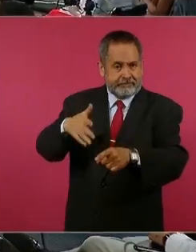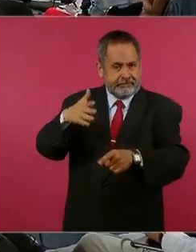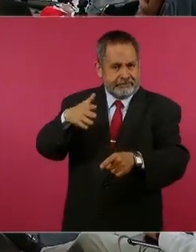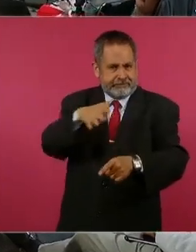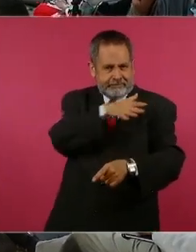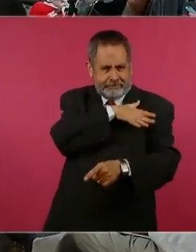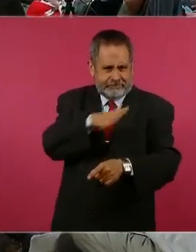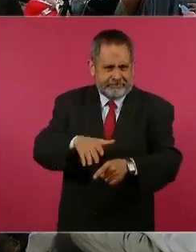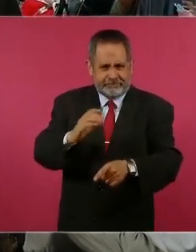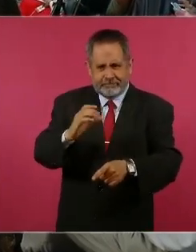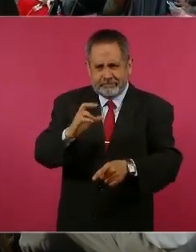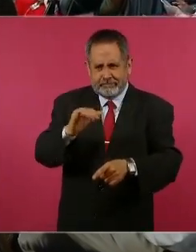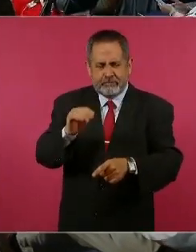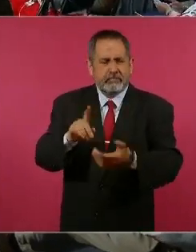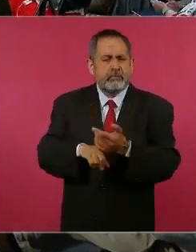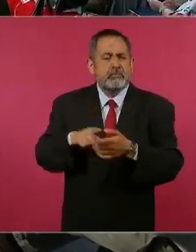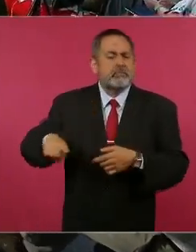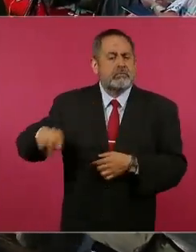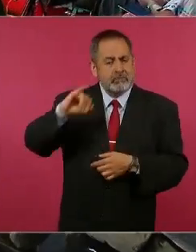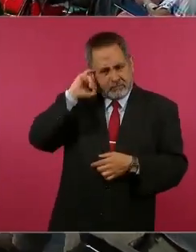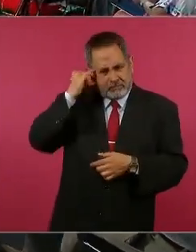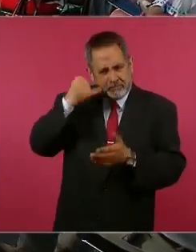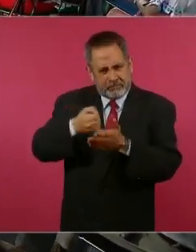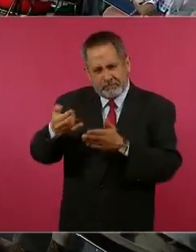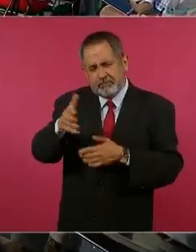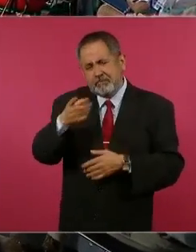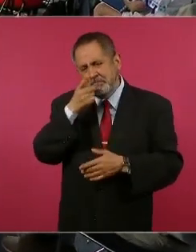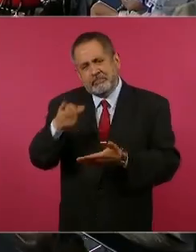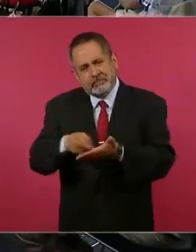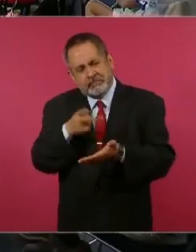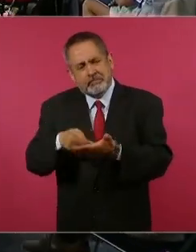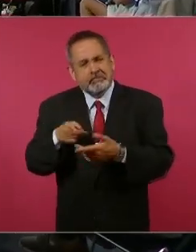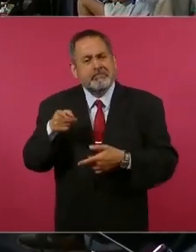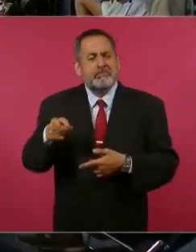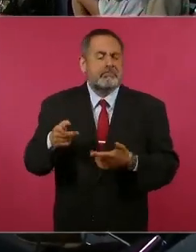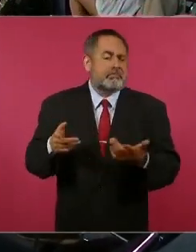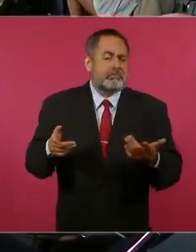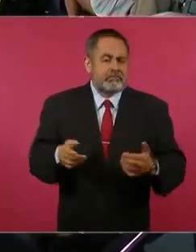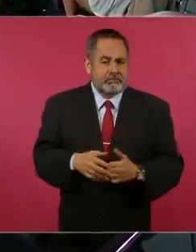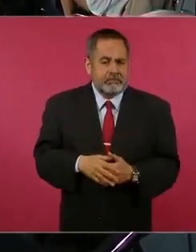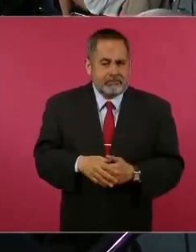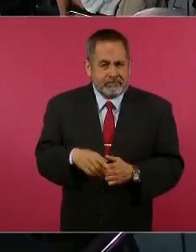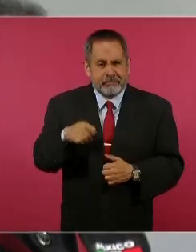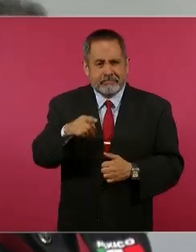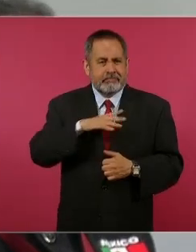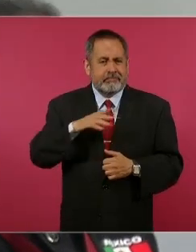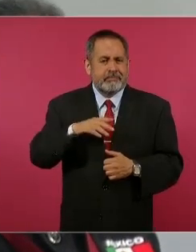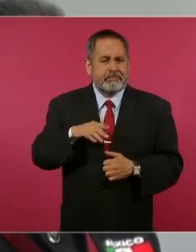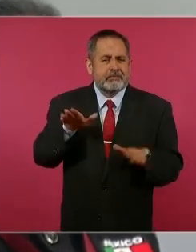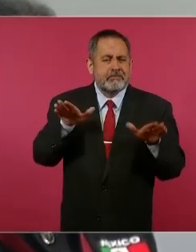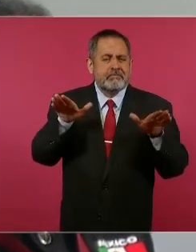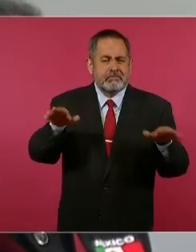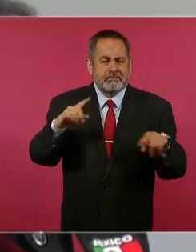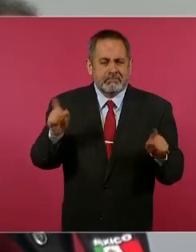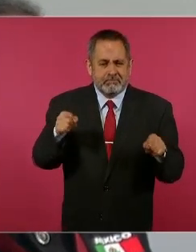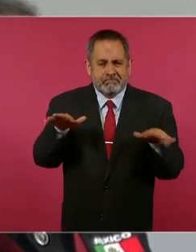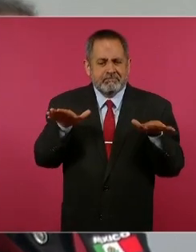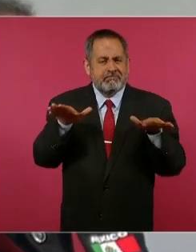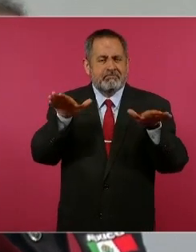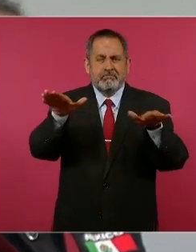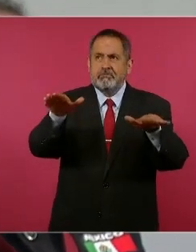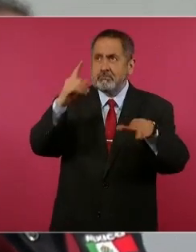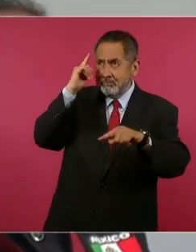Sandoval, los campesinos insisten, bueno, me han escrito que habrían pues estas avionetas que inhibirían la lluvia en esta